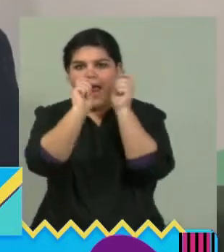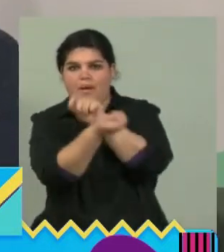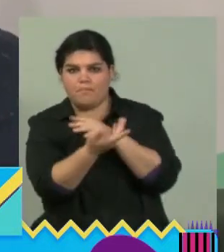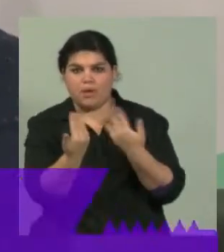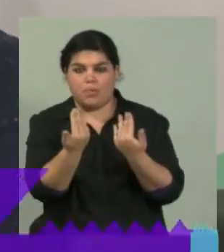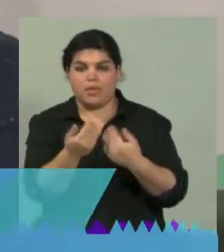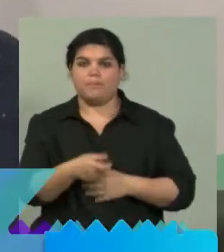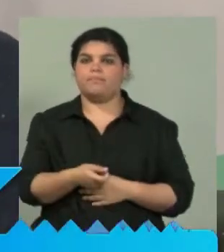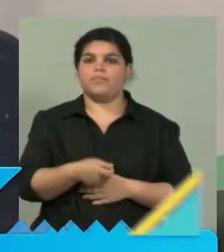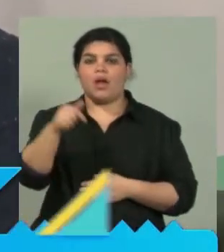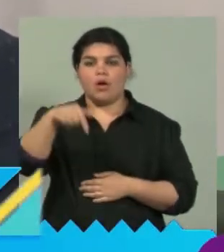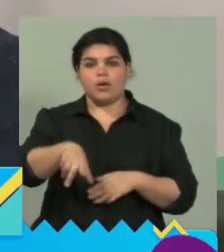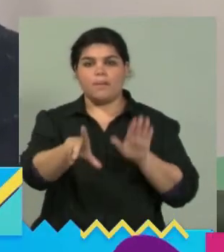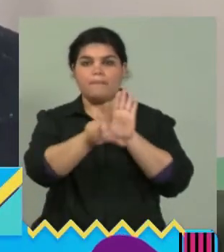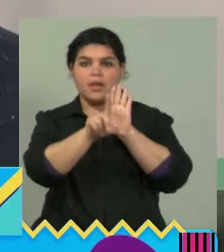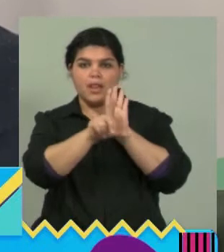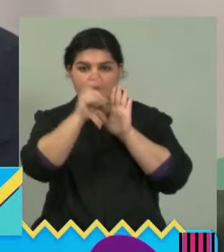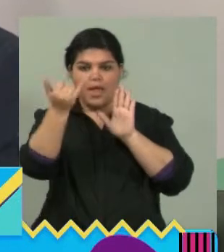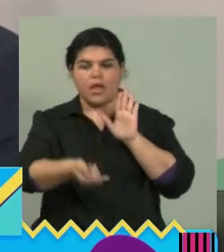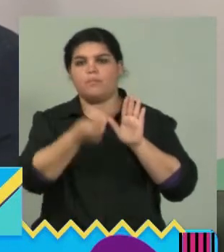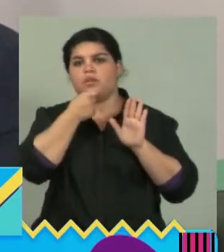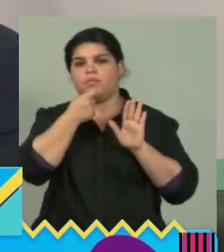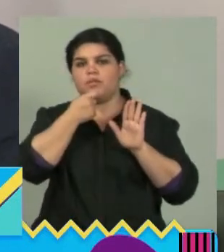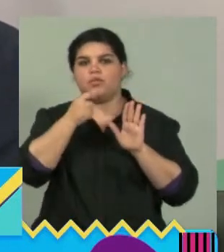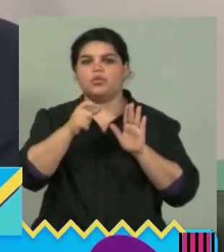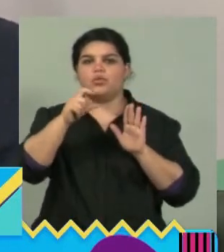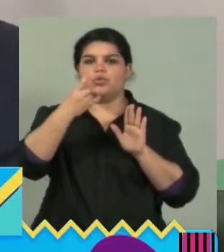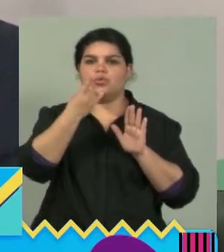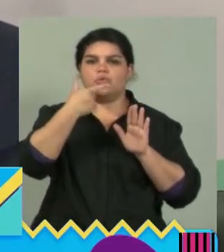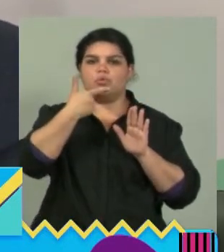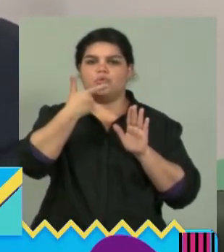una ley que prohíbe el uso de ácido sulfúrico, de cianuro